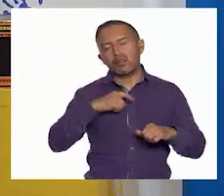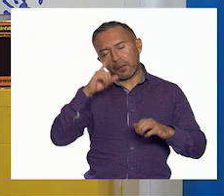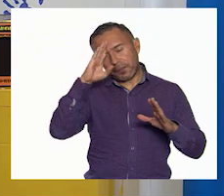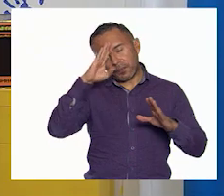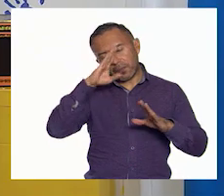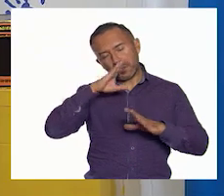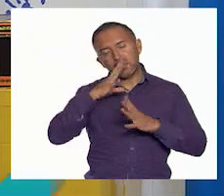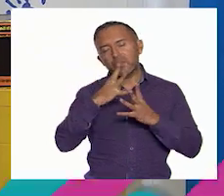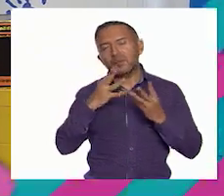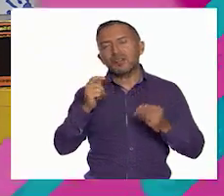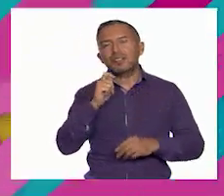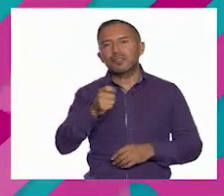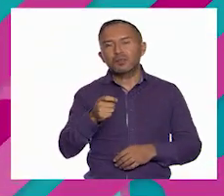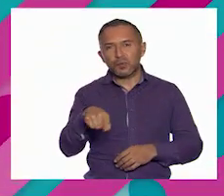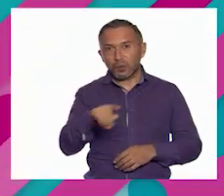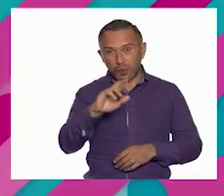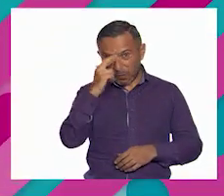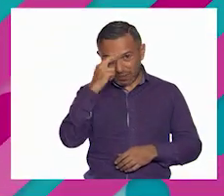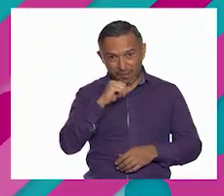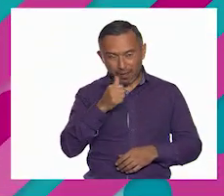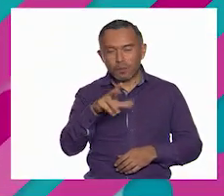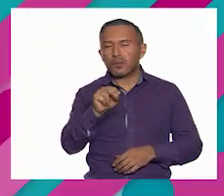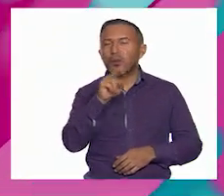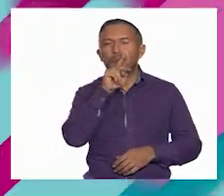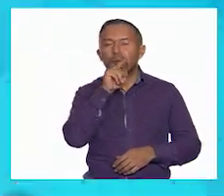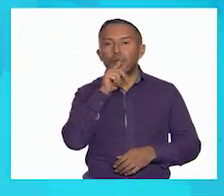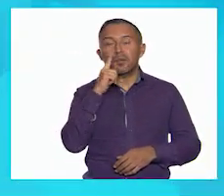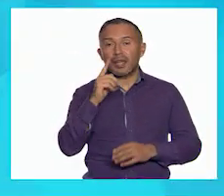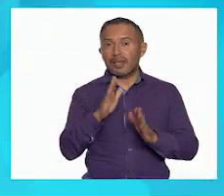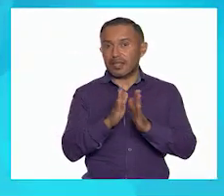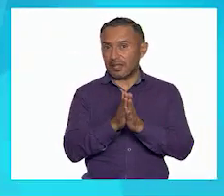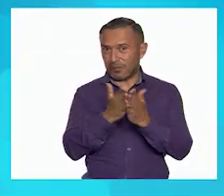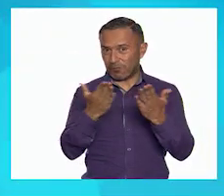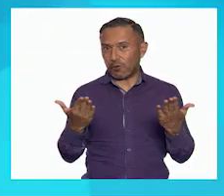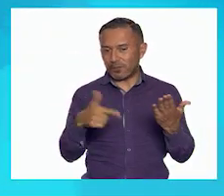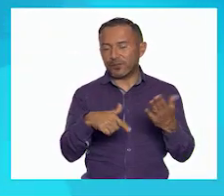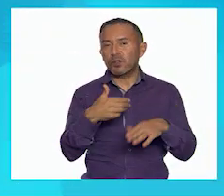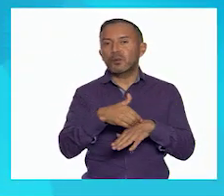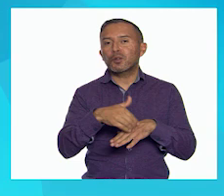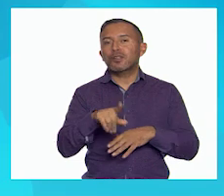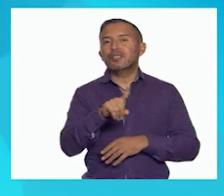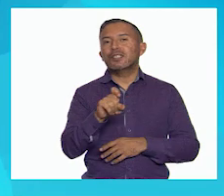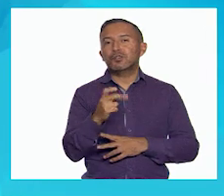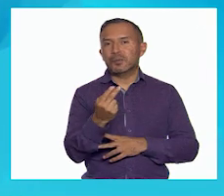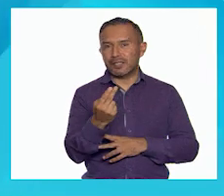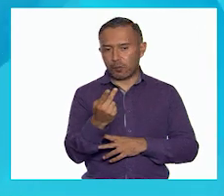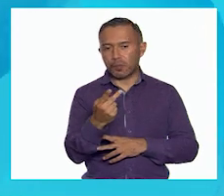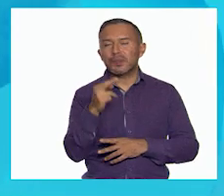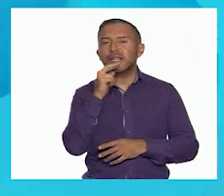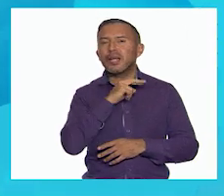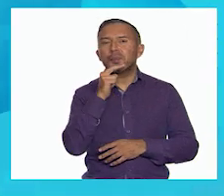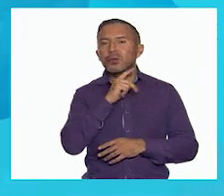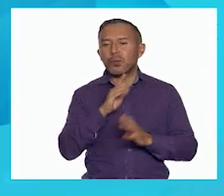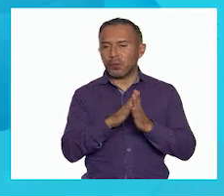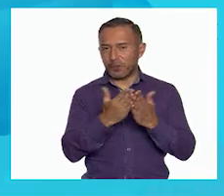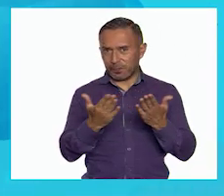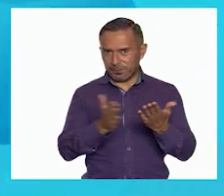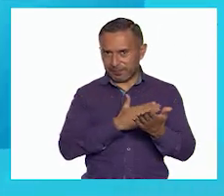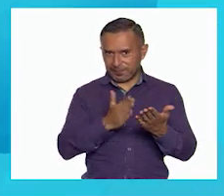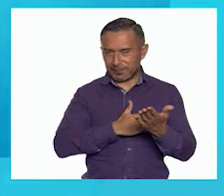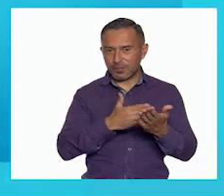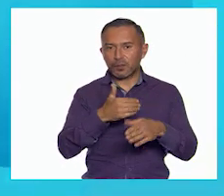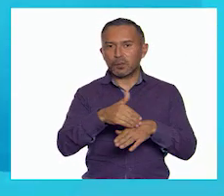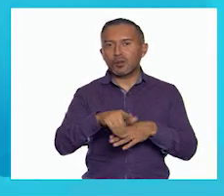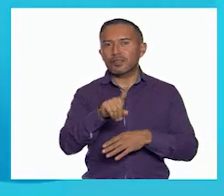se preocupen. Los invito a que abran su libro en la página 125. Rápidamente hojeen su libro y página